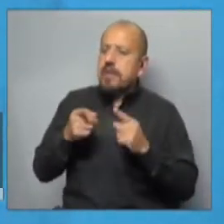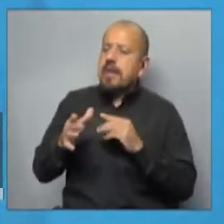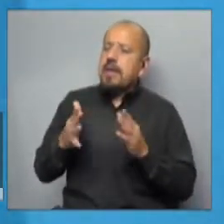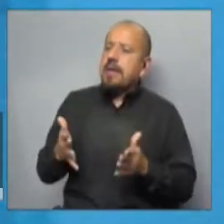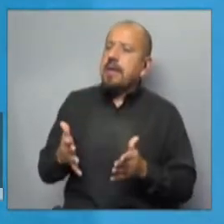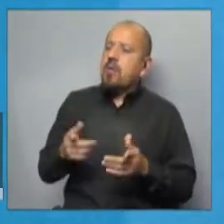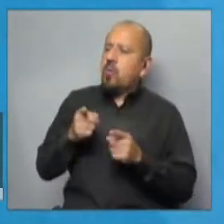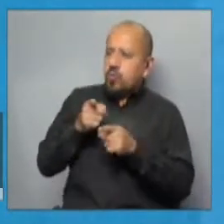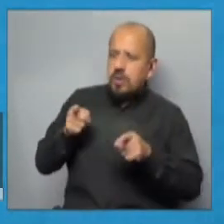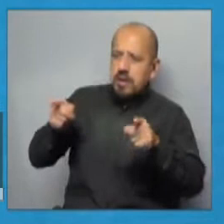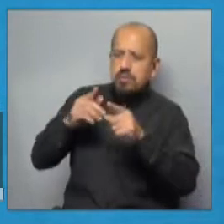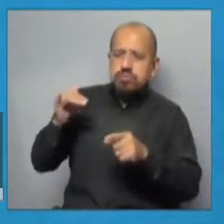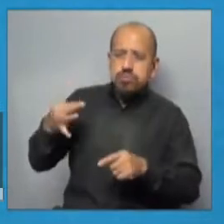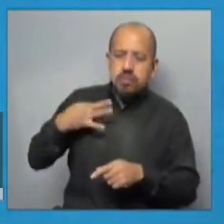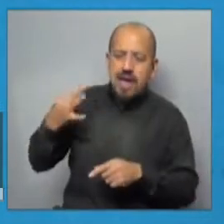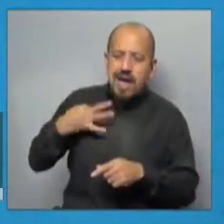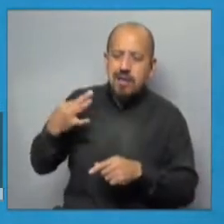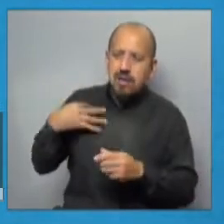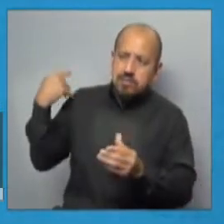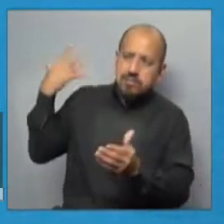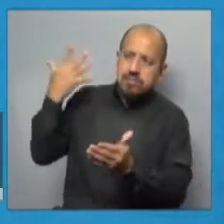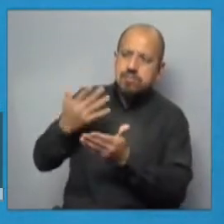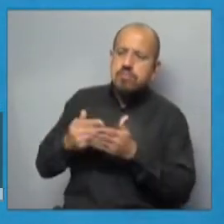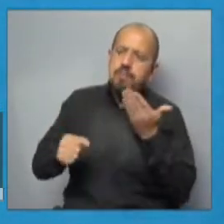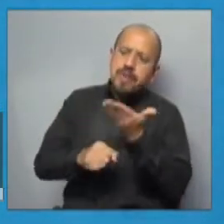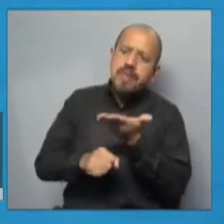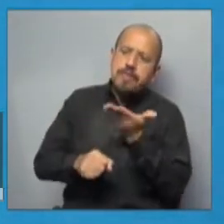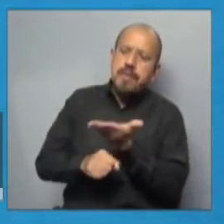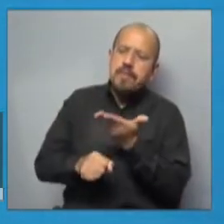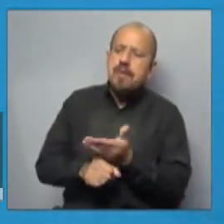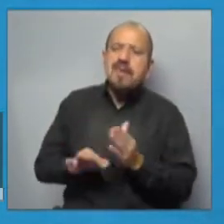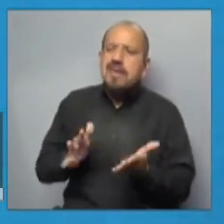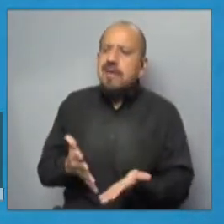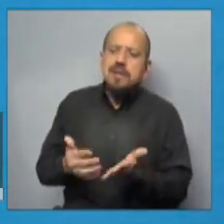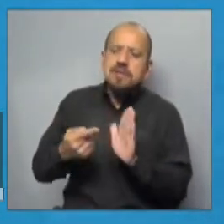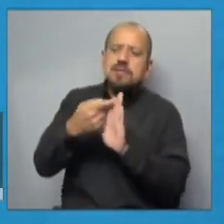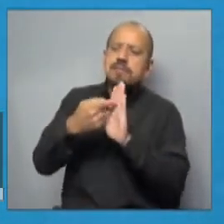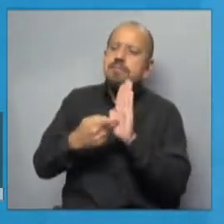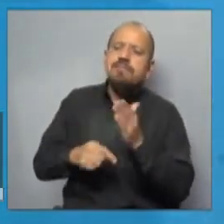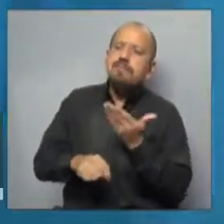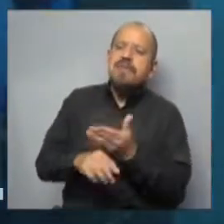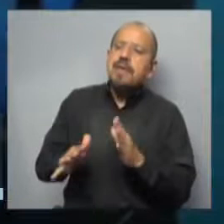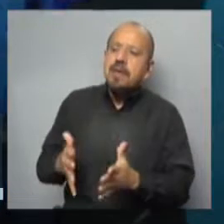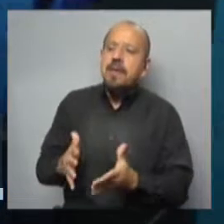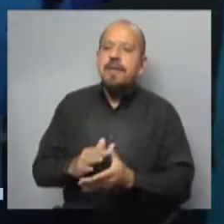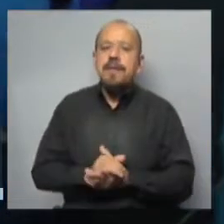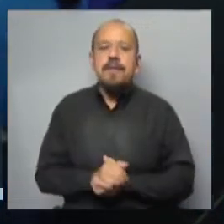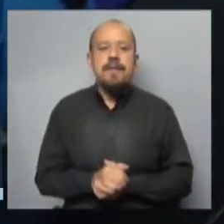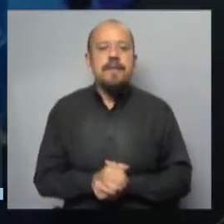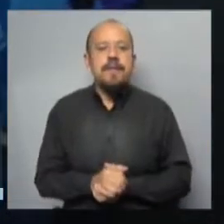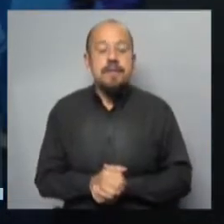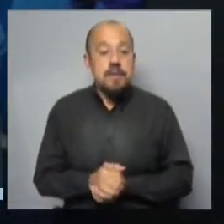ustedes vienen desde hace años reclamando concretamente qué es lo que están pidiendo bueno